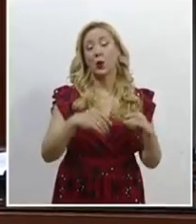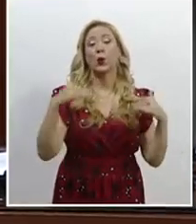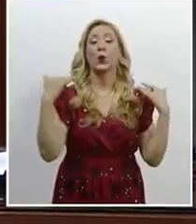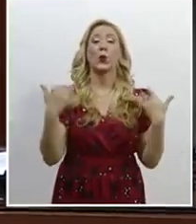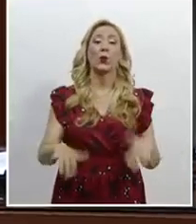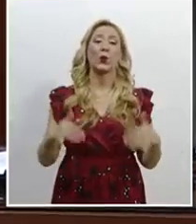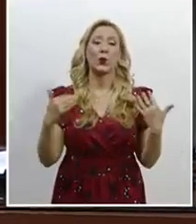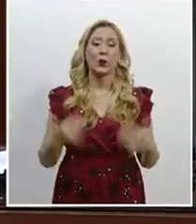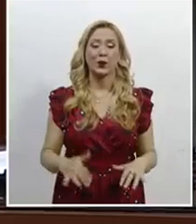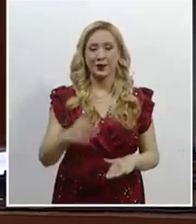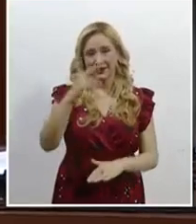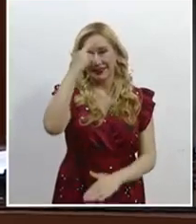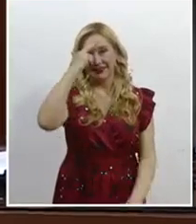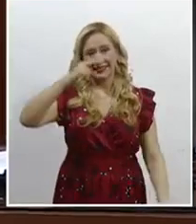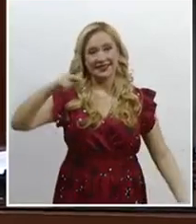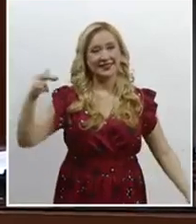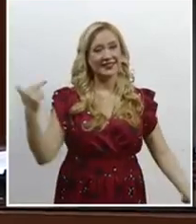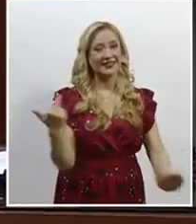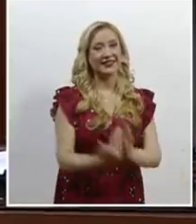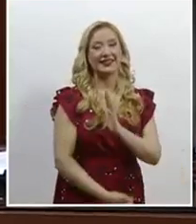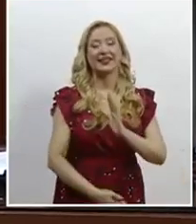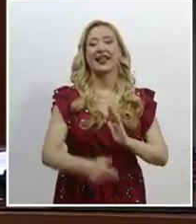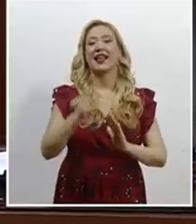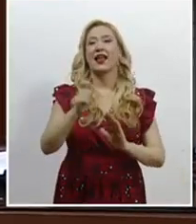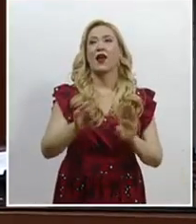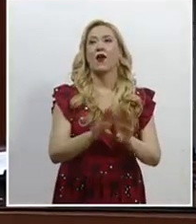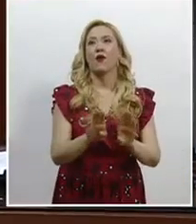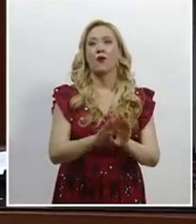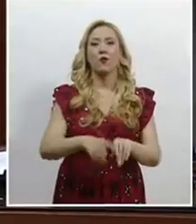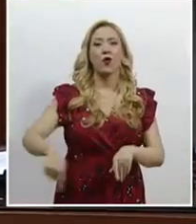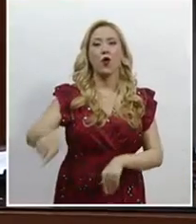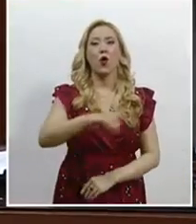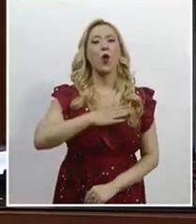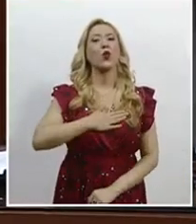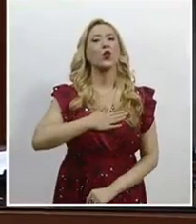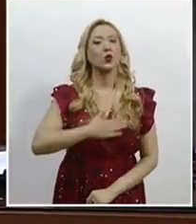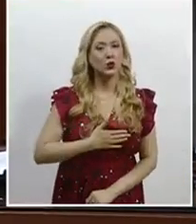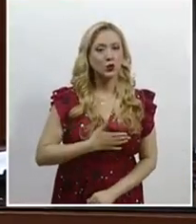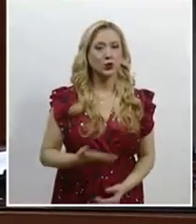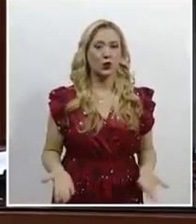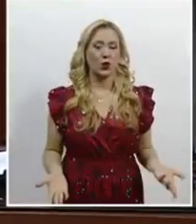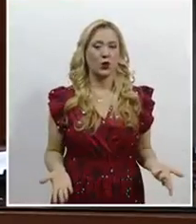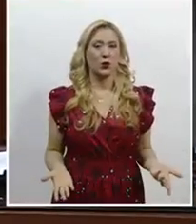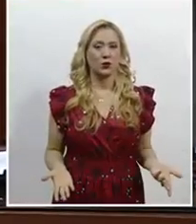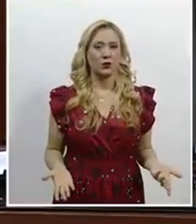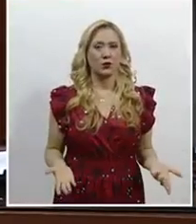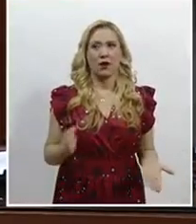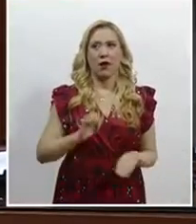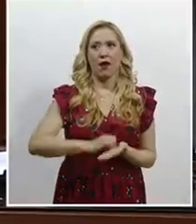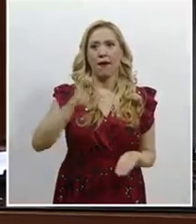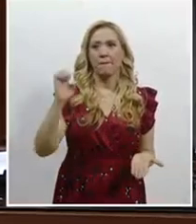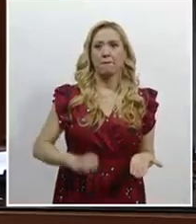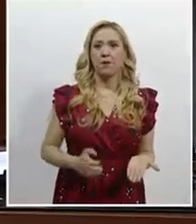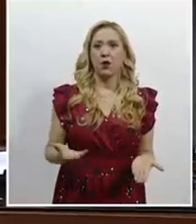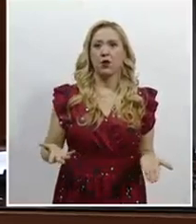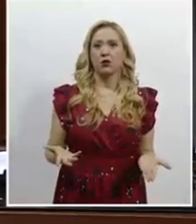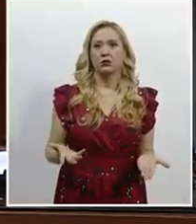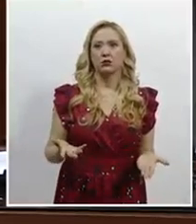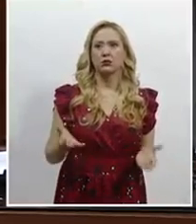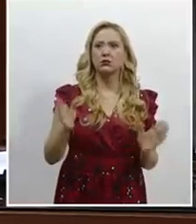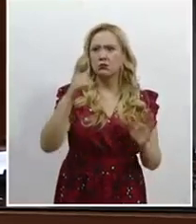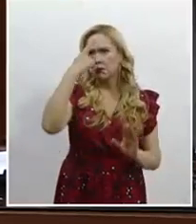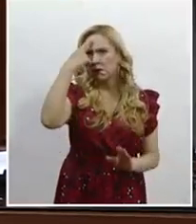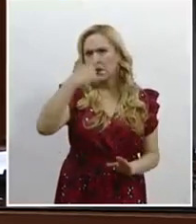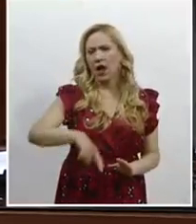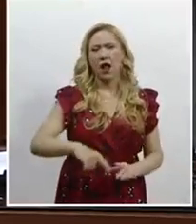significativamente a los principios que dotan de valor a la deliberación democrática, como lo son los que permiten